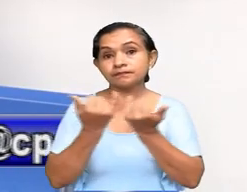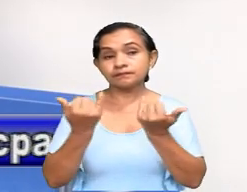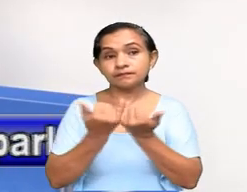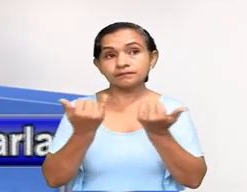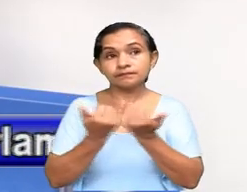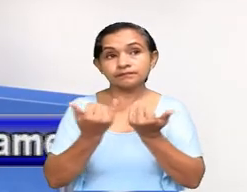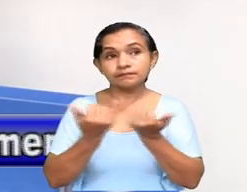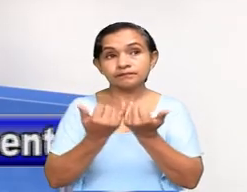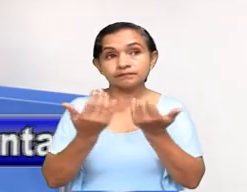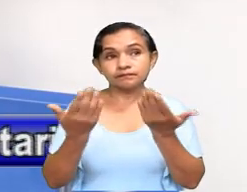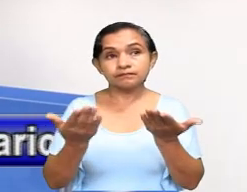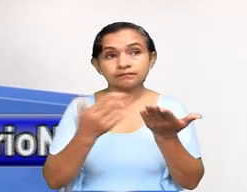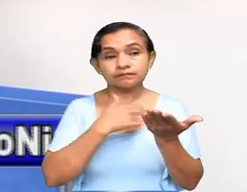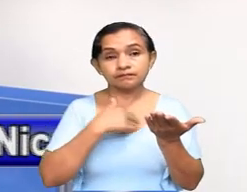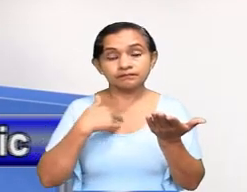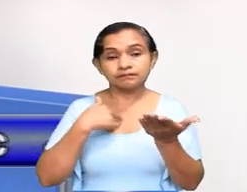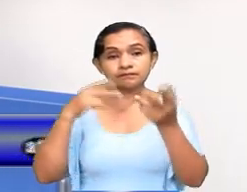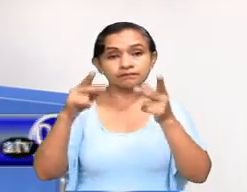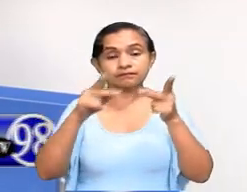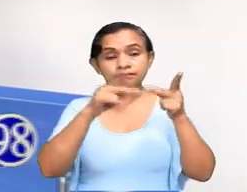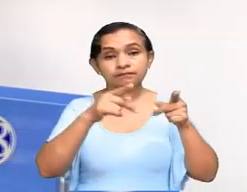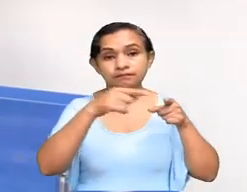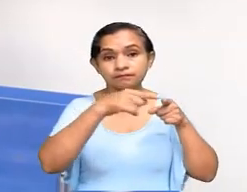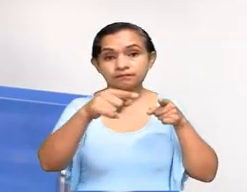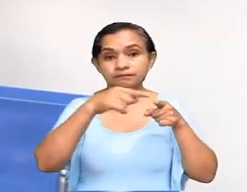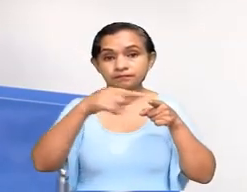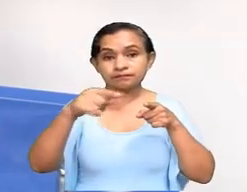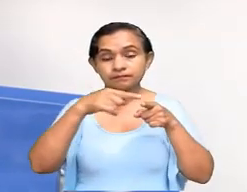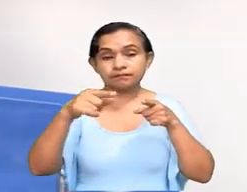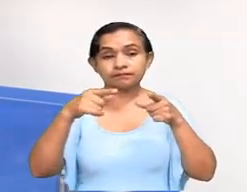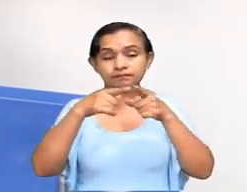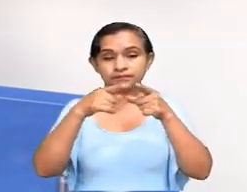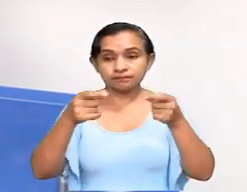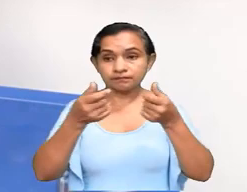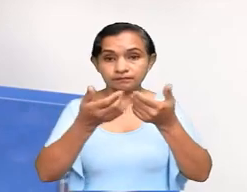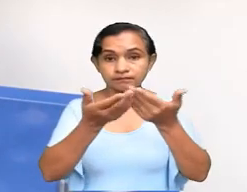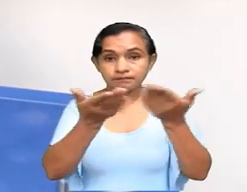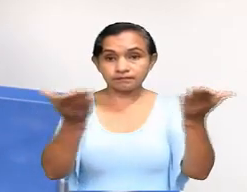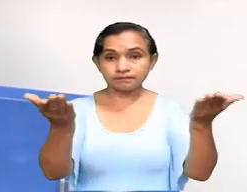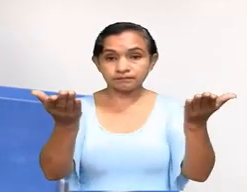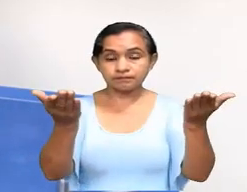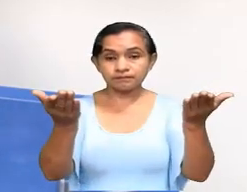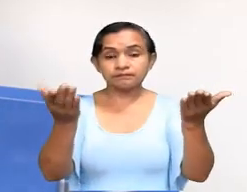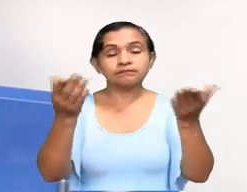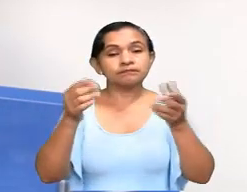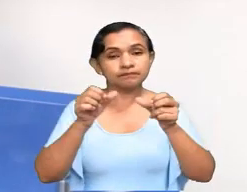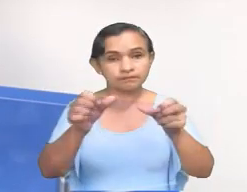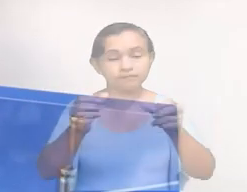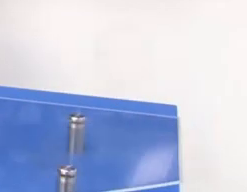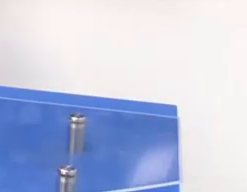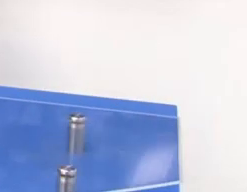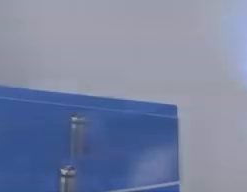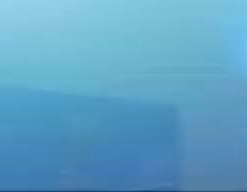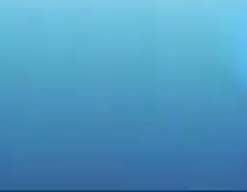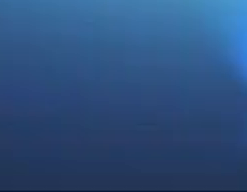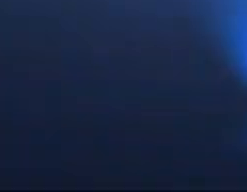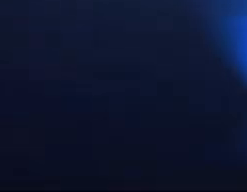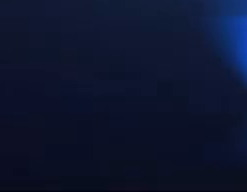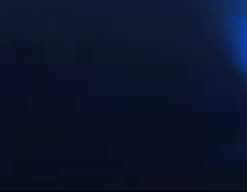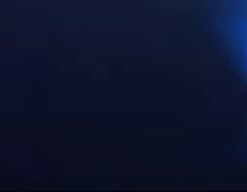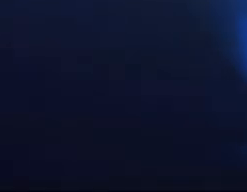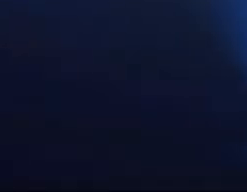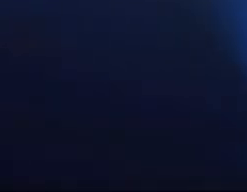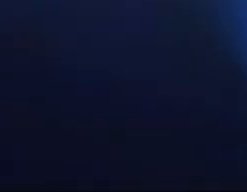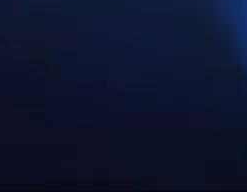de las autoridades municipales de Managua. Los detalles se los presentamos a continuación.